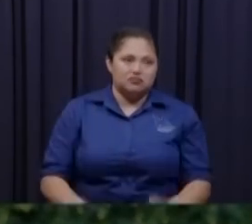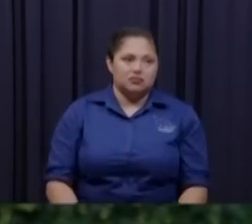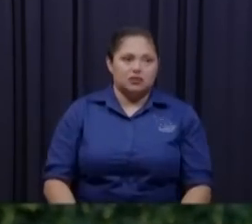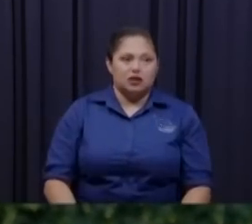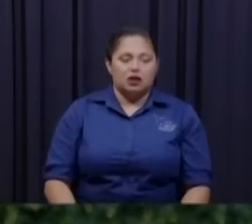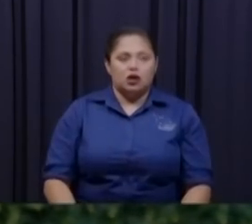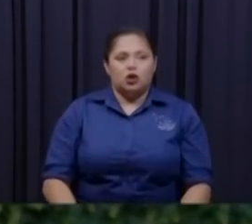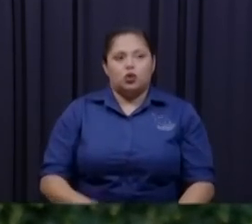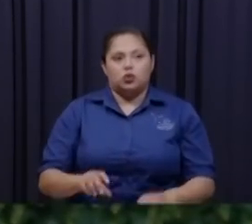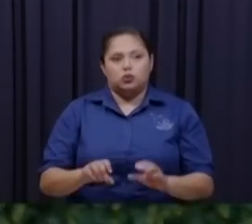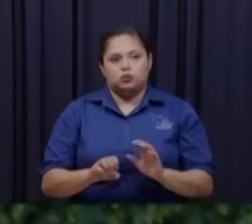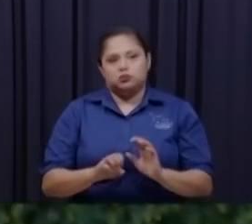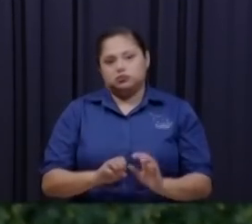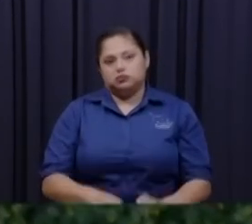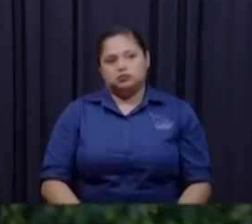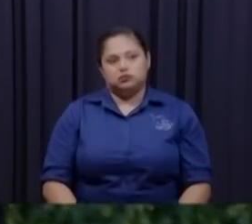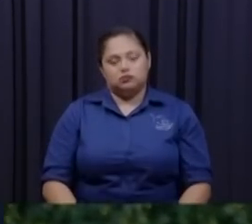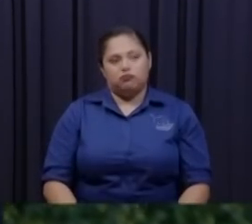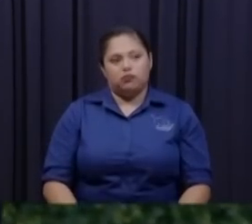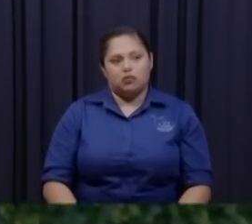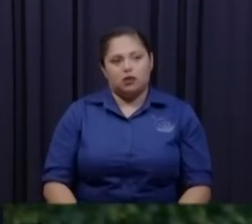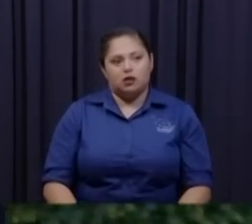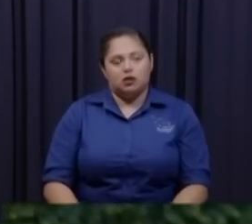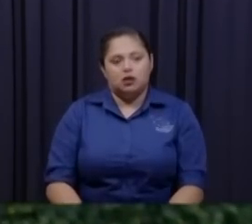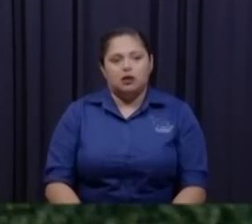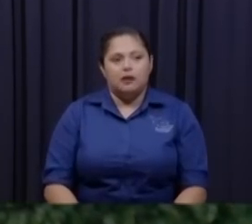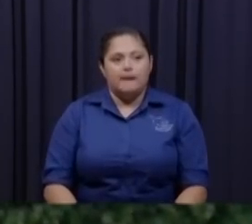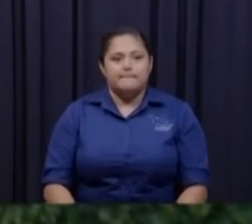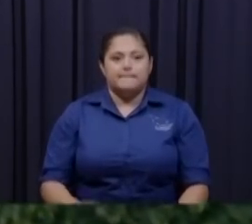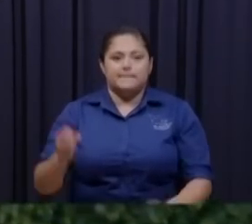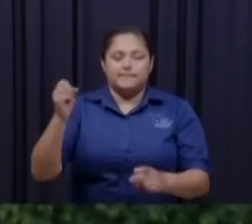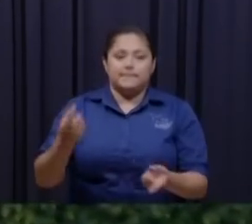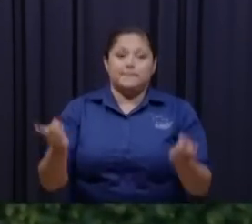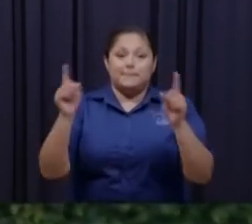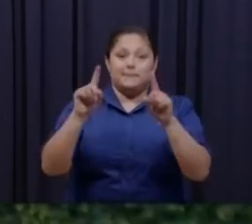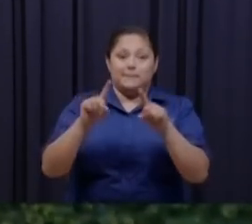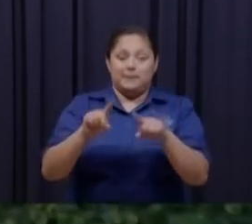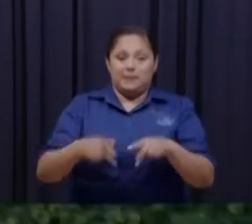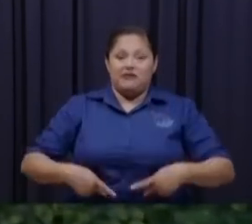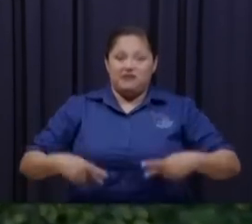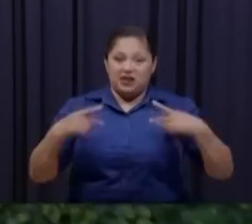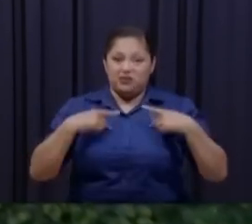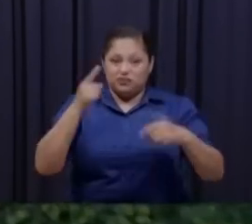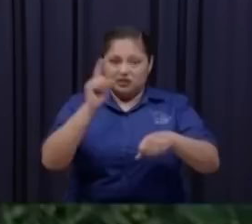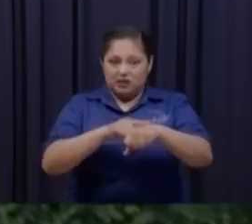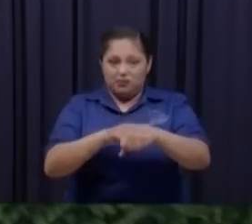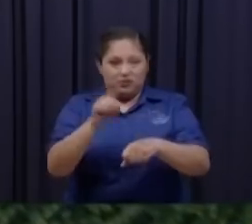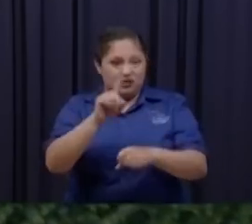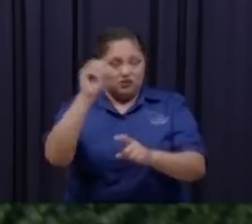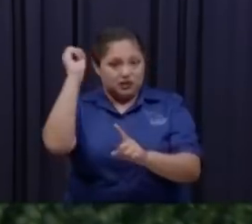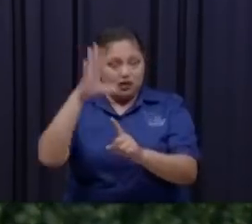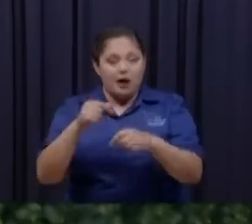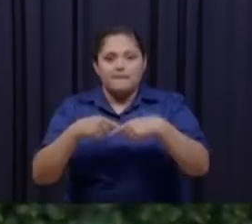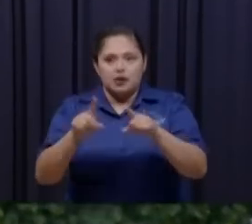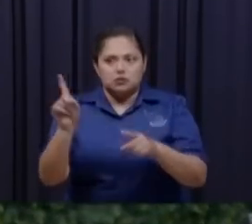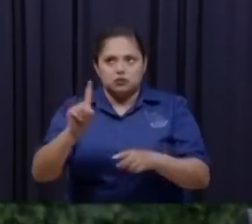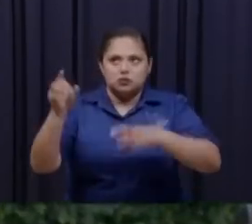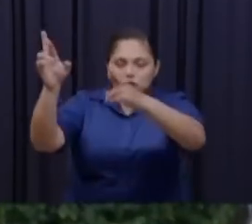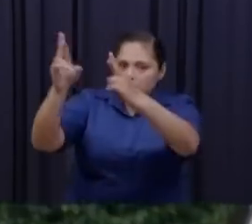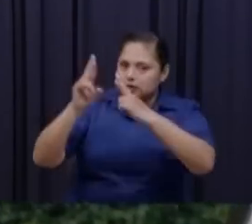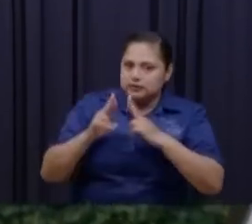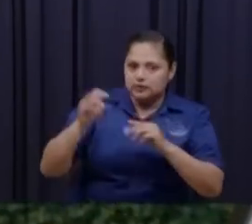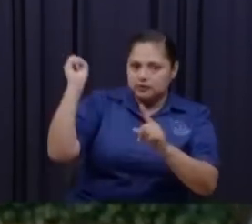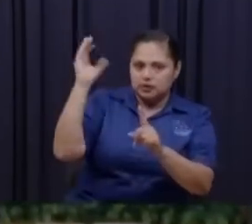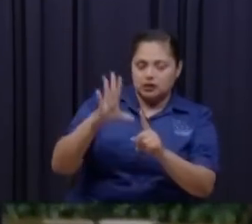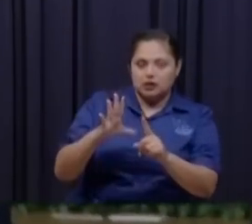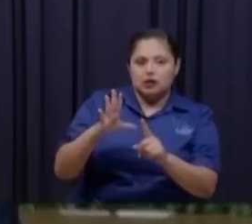como se lo puse en el esquemita, va a pasar por un periodo de no bendición, pero si no recibió la bendición,